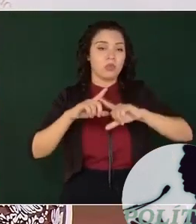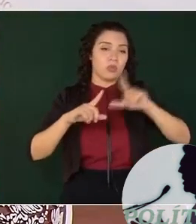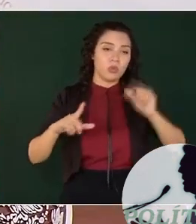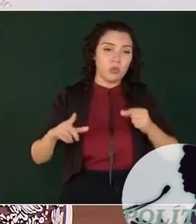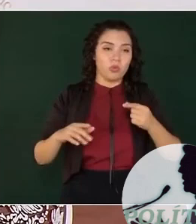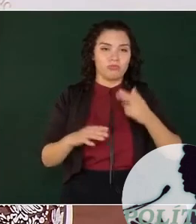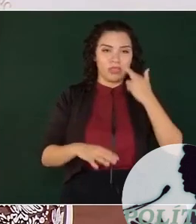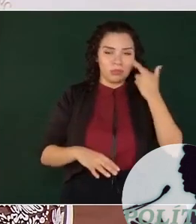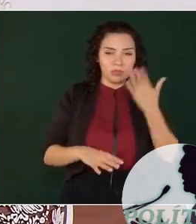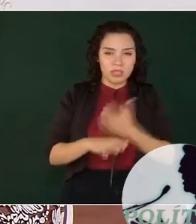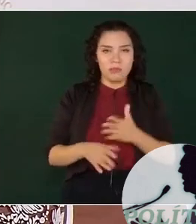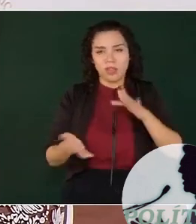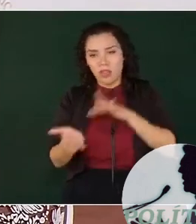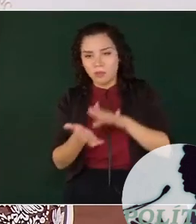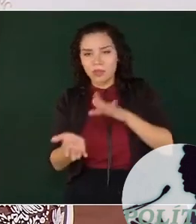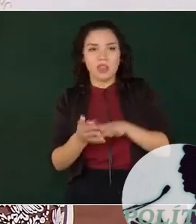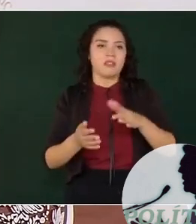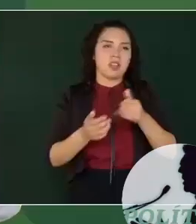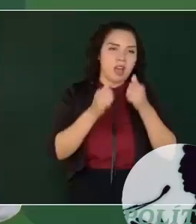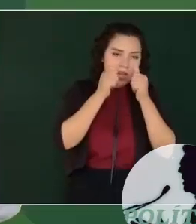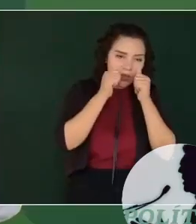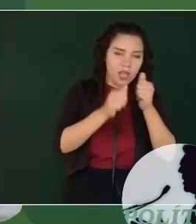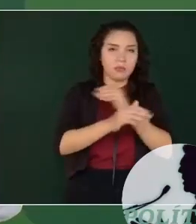No podemos incumplir nuestra responsabilidad.